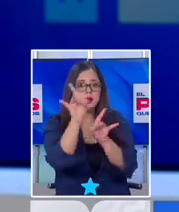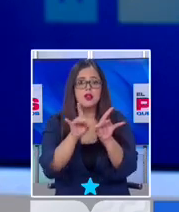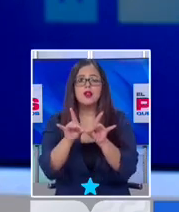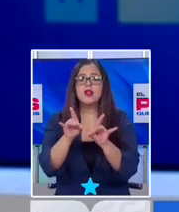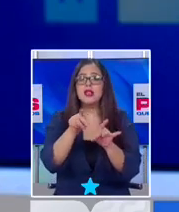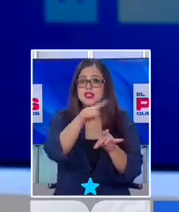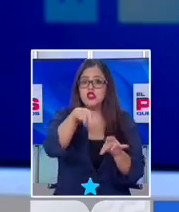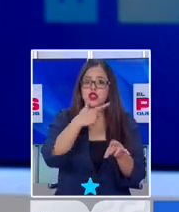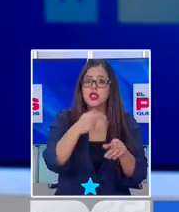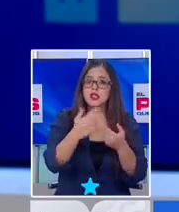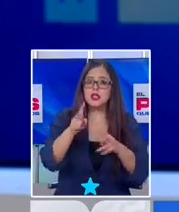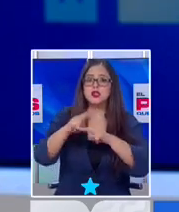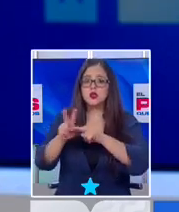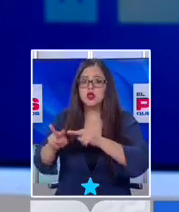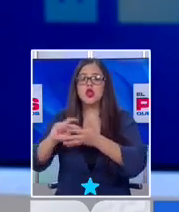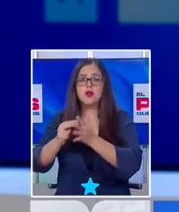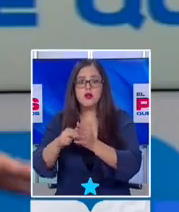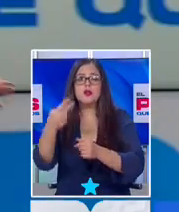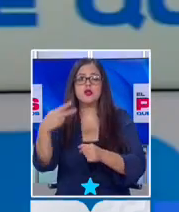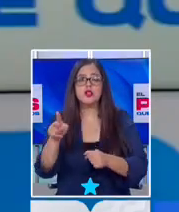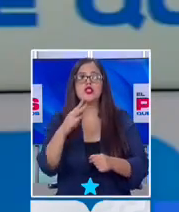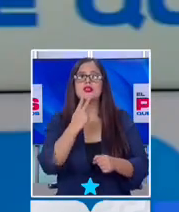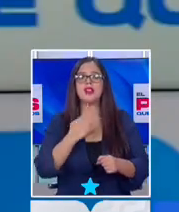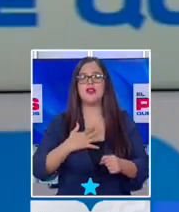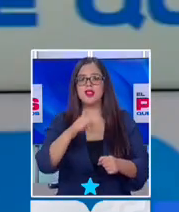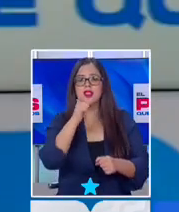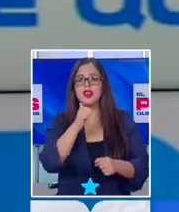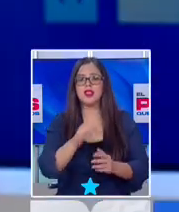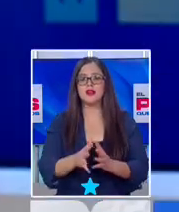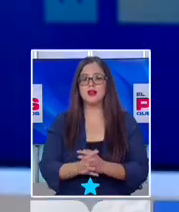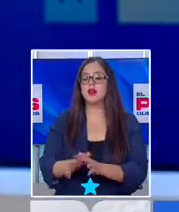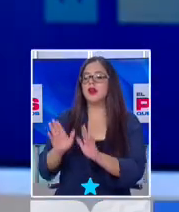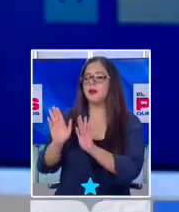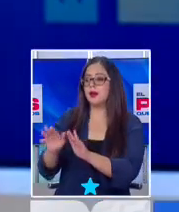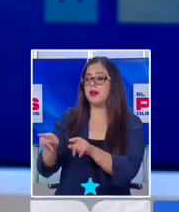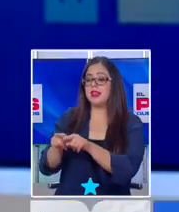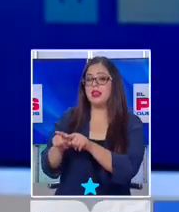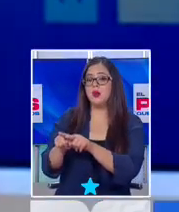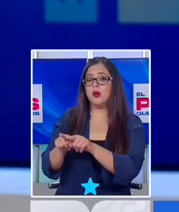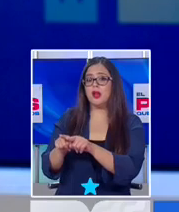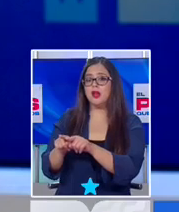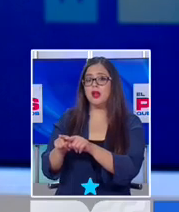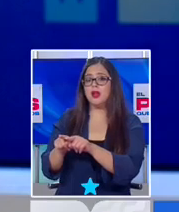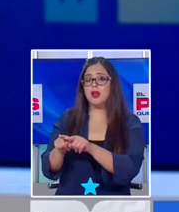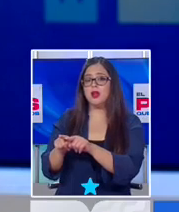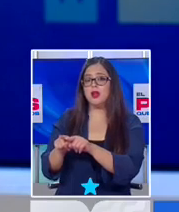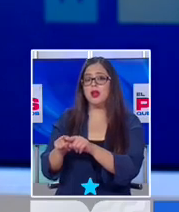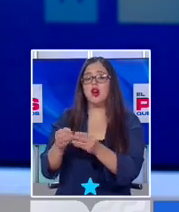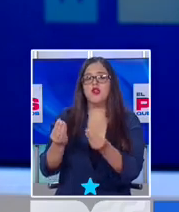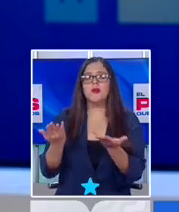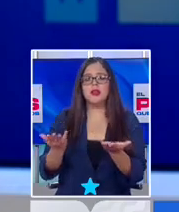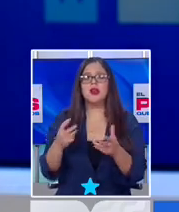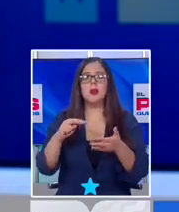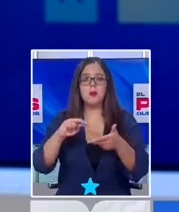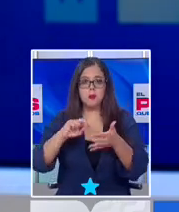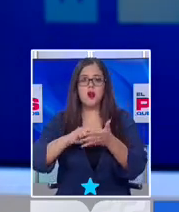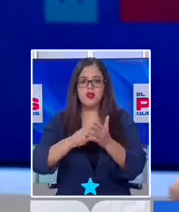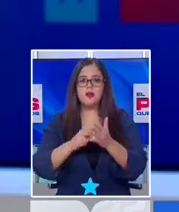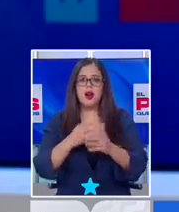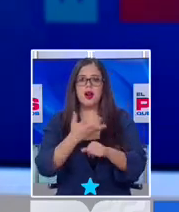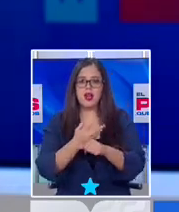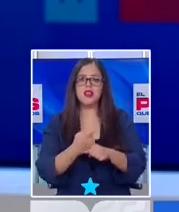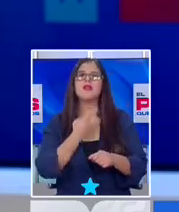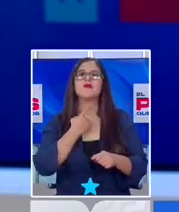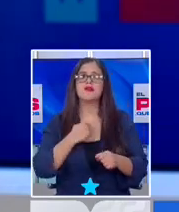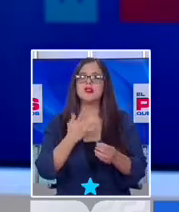conflictos por iliana sí pero es muy evidentemente hay un conflicto de intereses cuando los